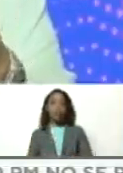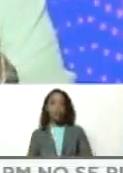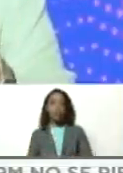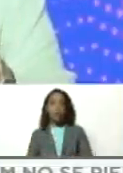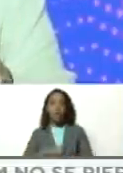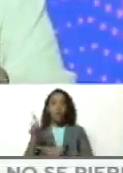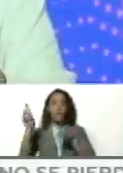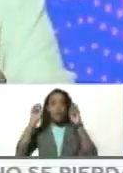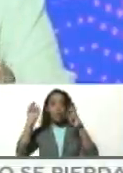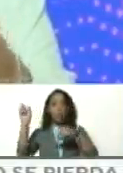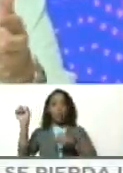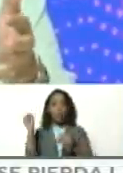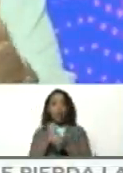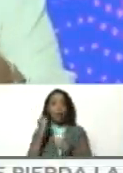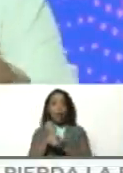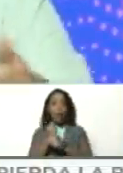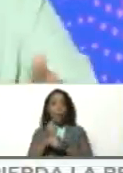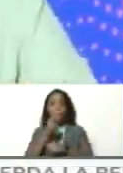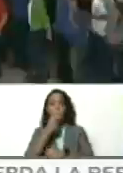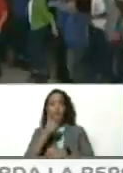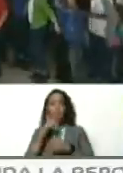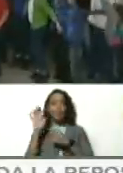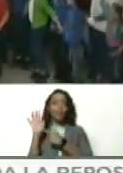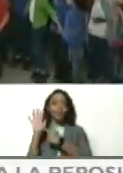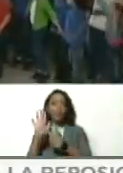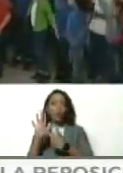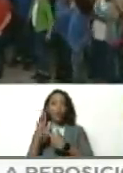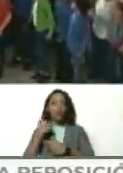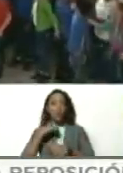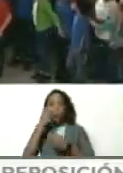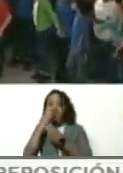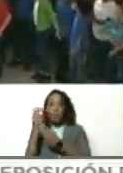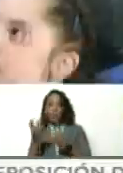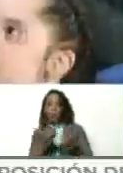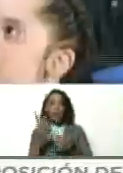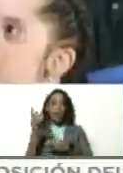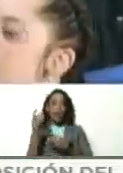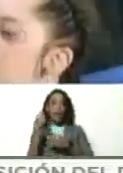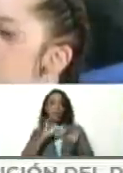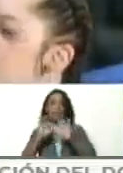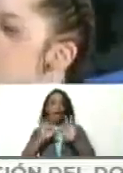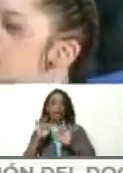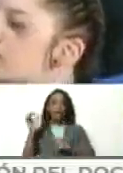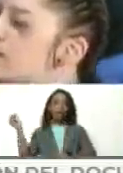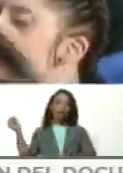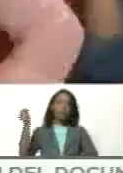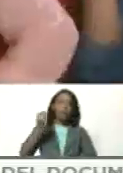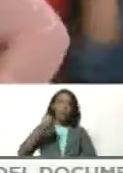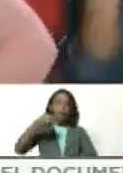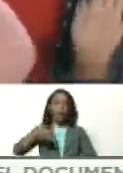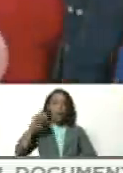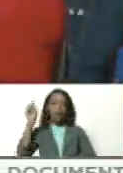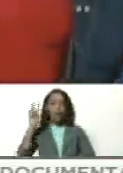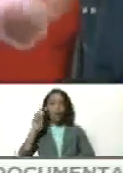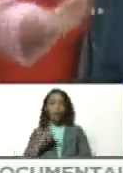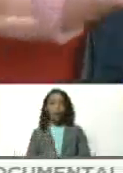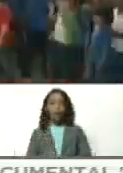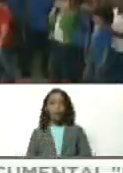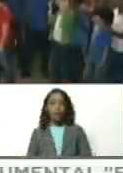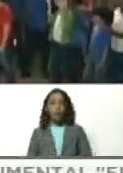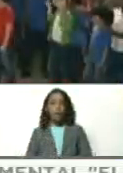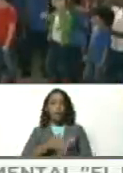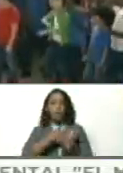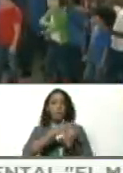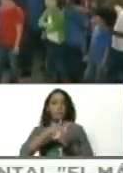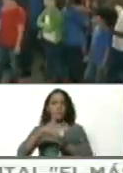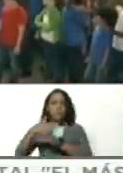es el título de esa obra de teatro hermosísima. Hemos invitado a La Colmenita a llevar esa obra de teatro a Venezuela y a